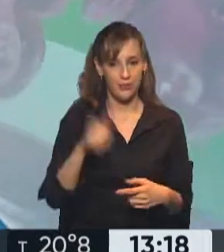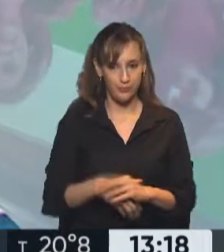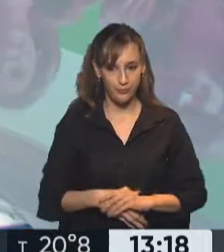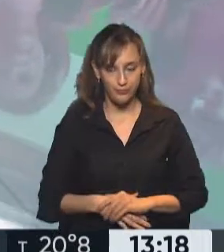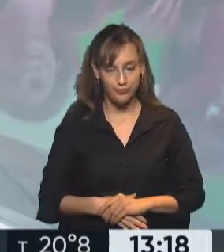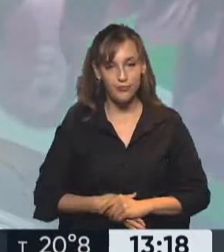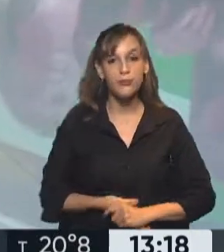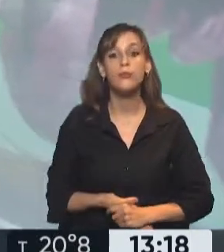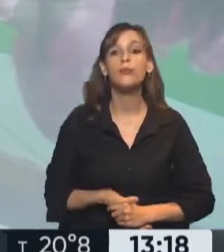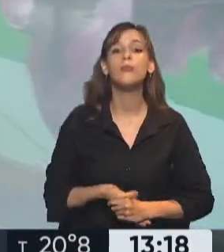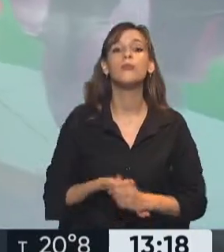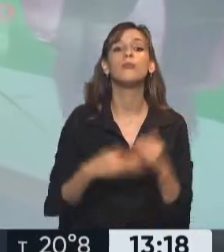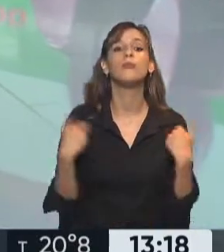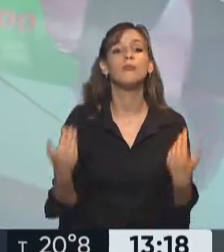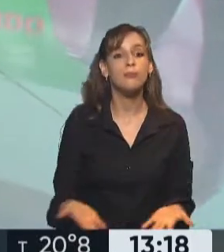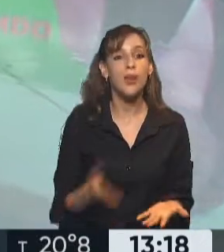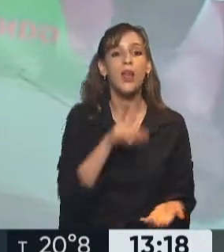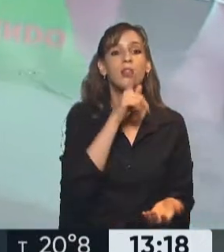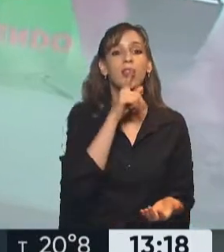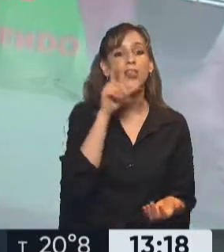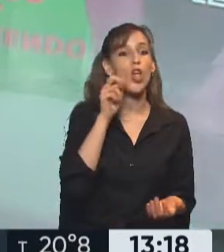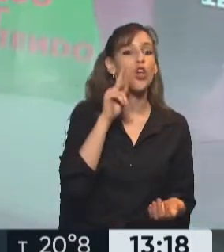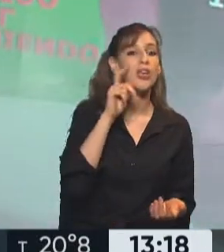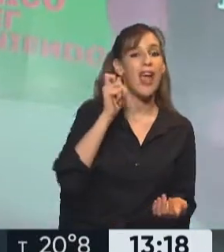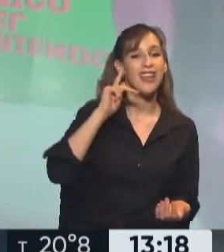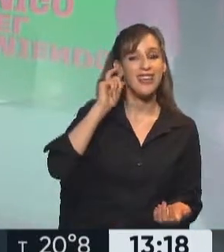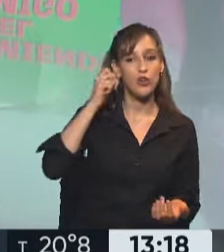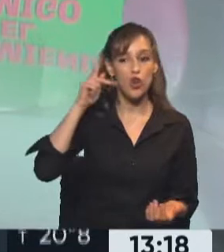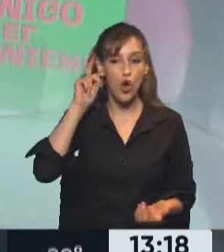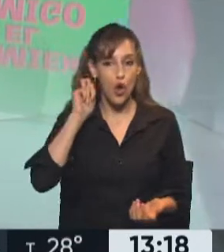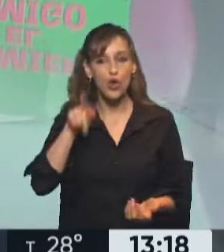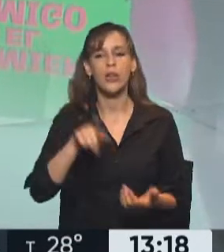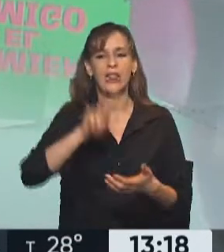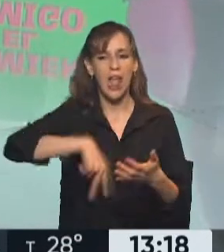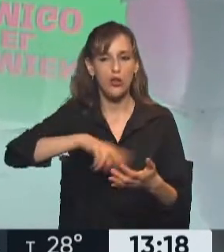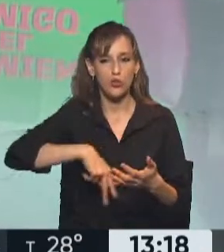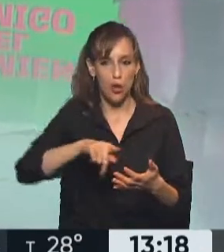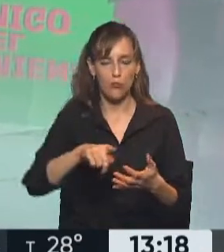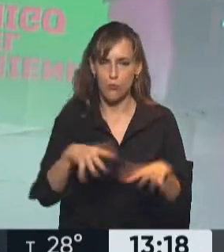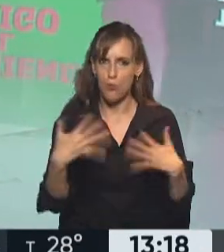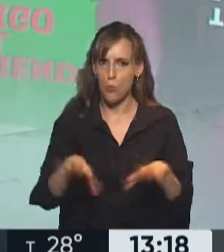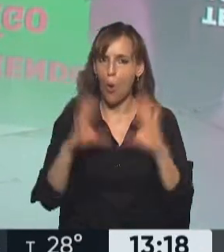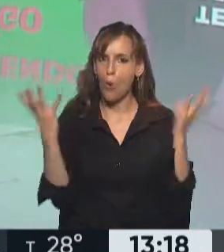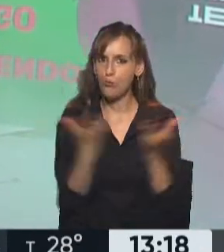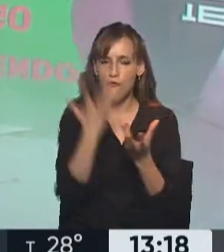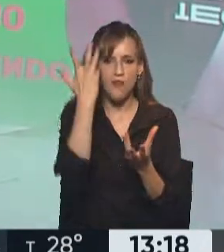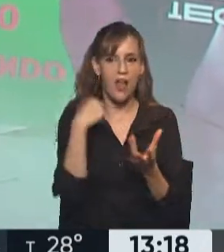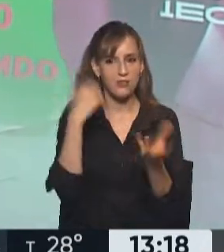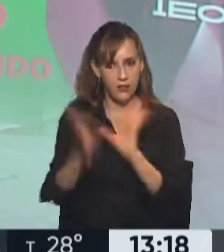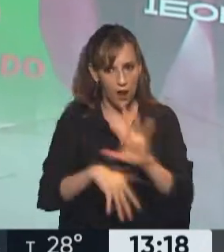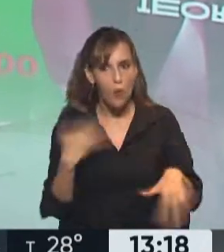Teoría King Kong es un texto que ya lleva más de 15 años, revolucionó Francia, revolucionó el mundo y vino a poner en voz